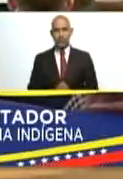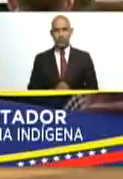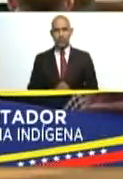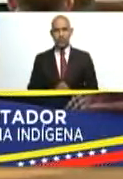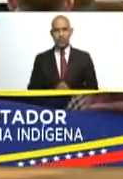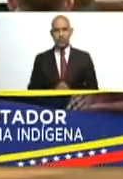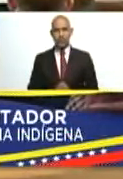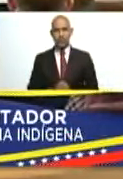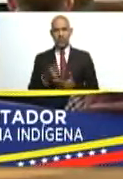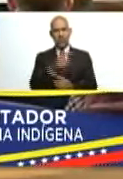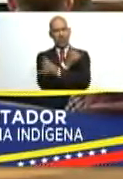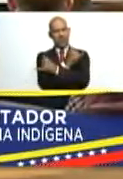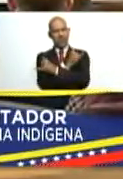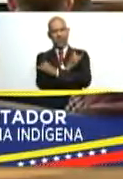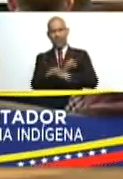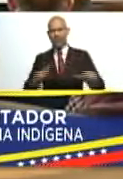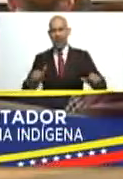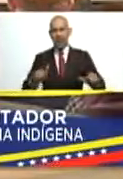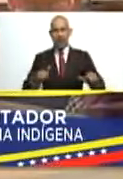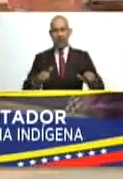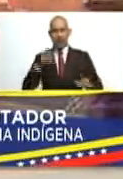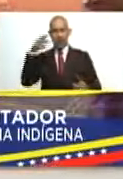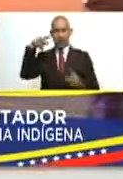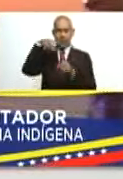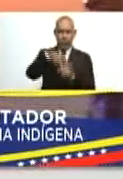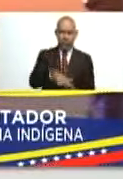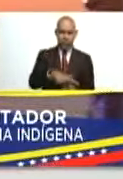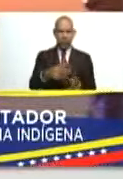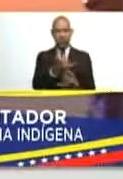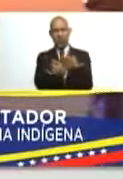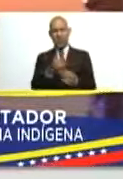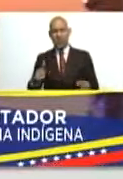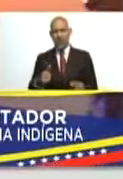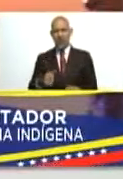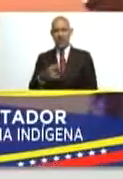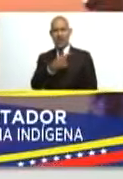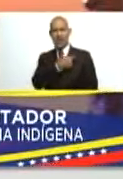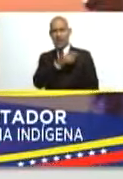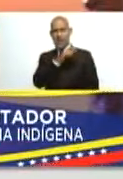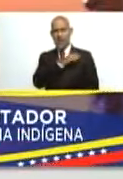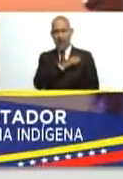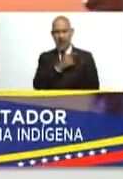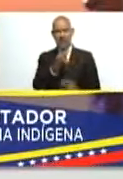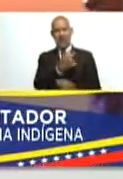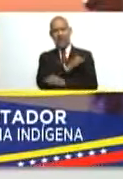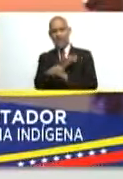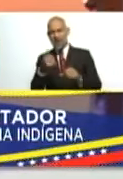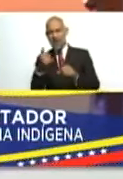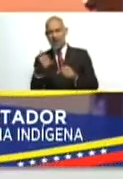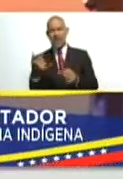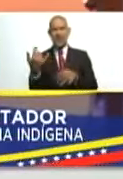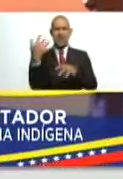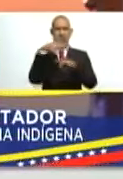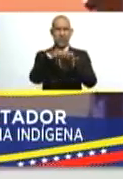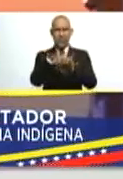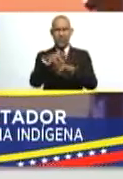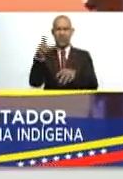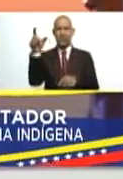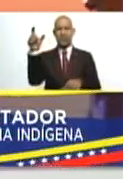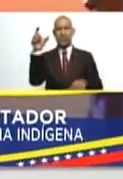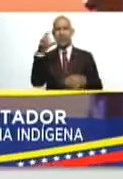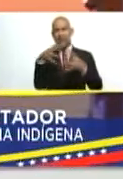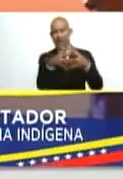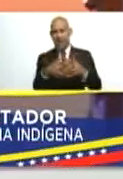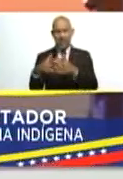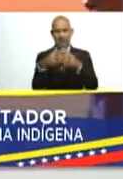dijo, basta ya de racismo, basta ya de imperialismo, basta ya